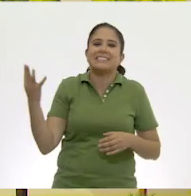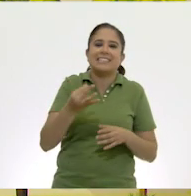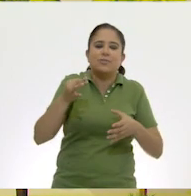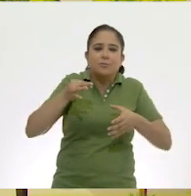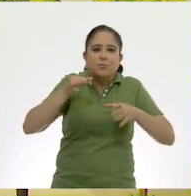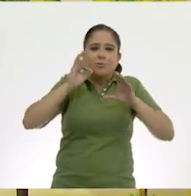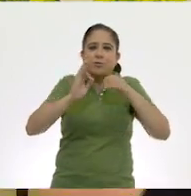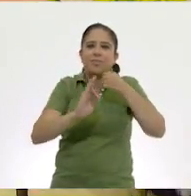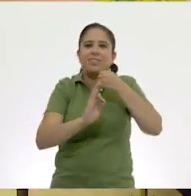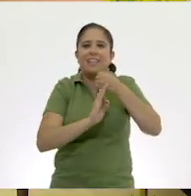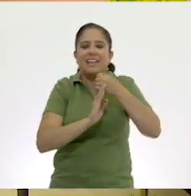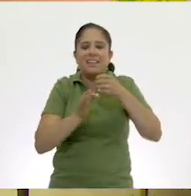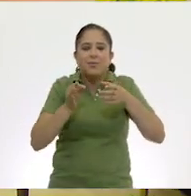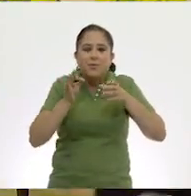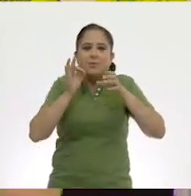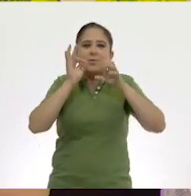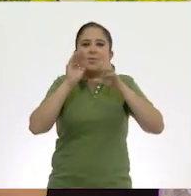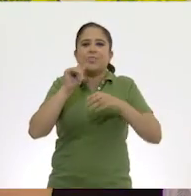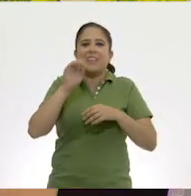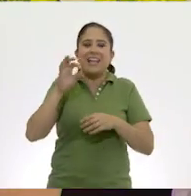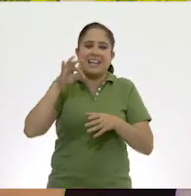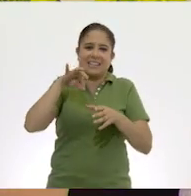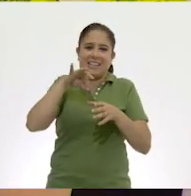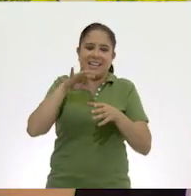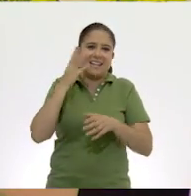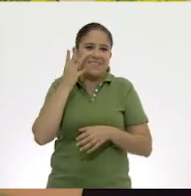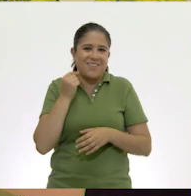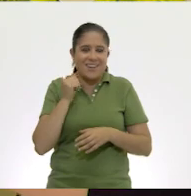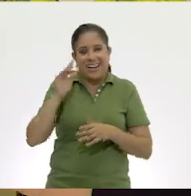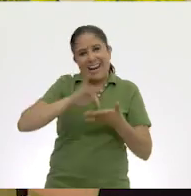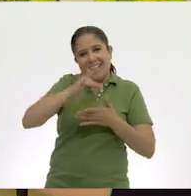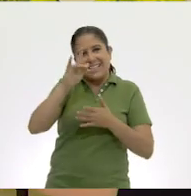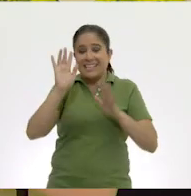de té de limón y adiós